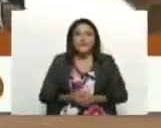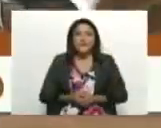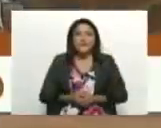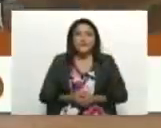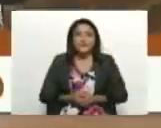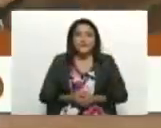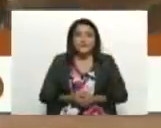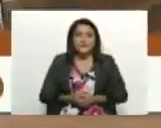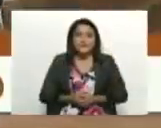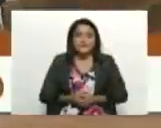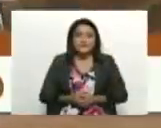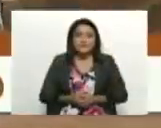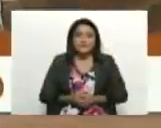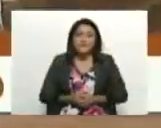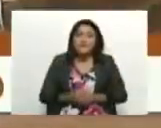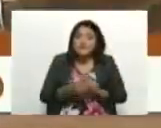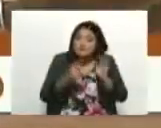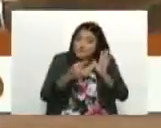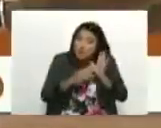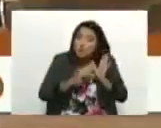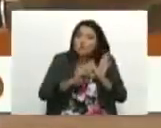A través de la ley.